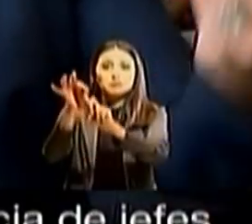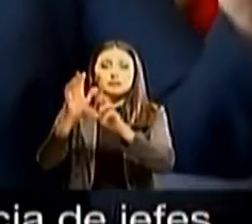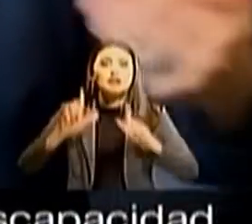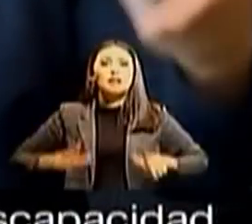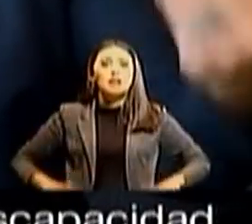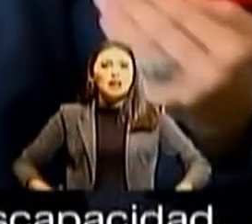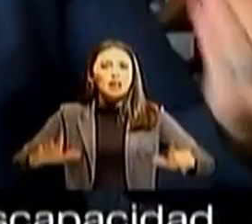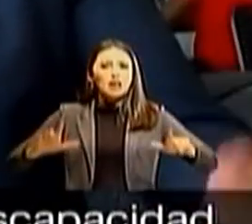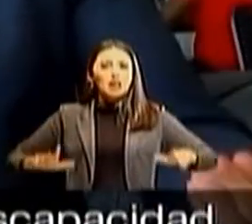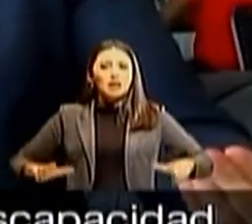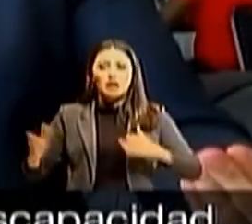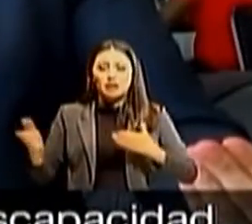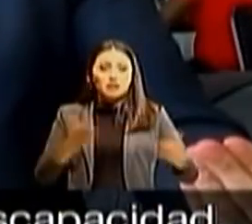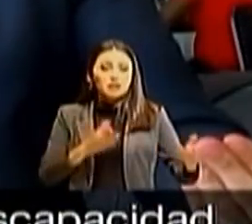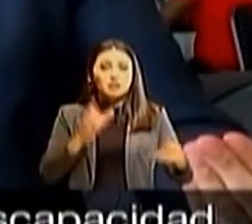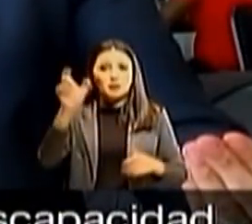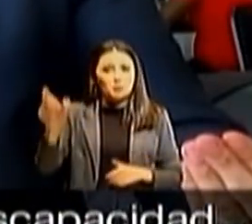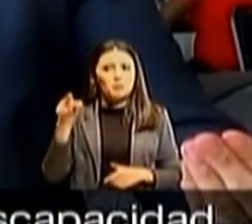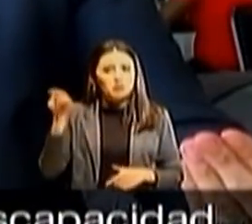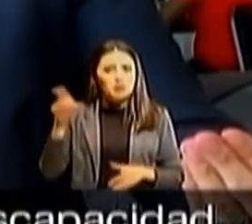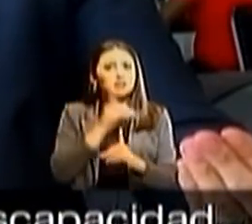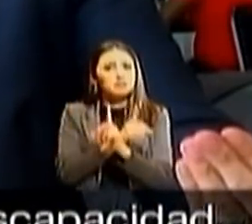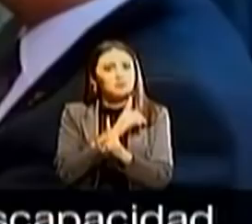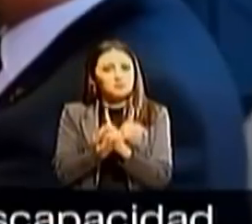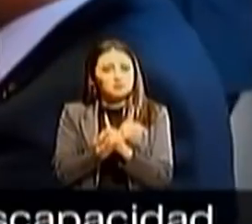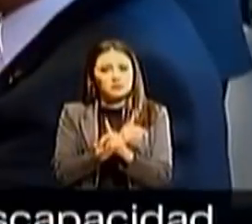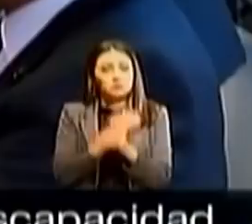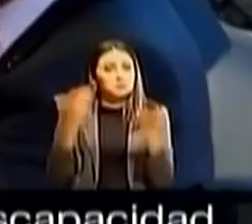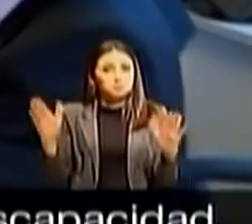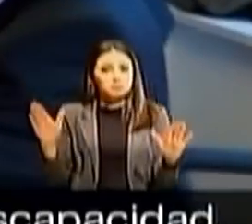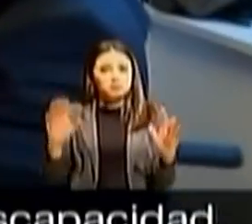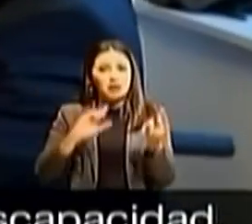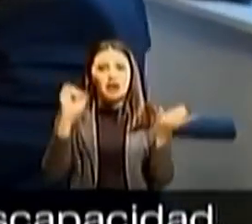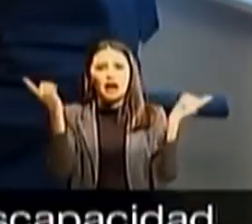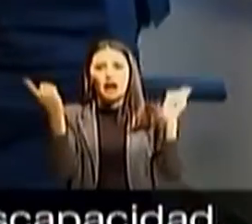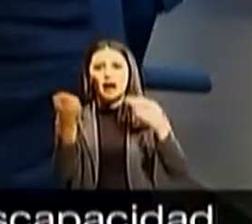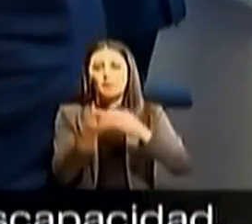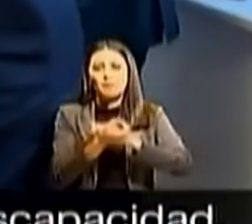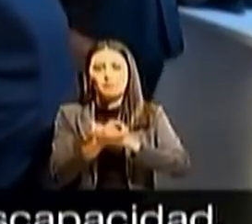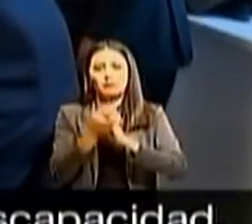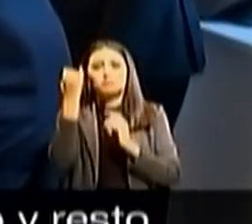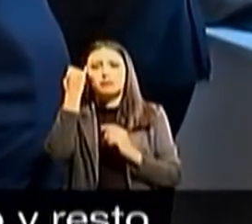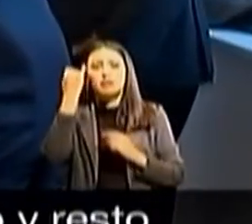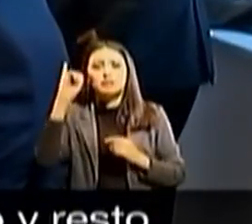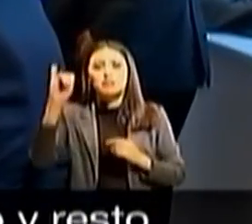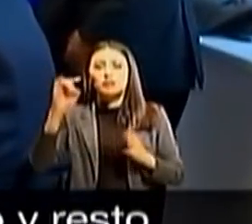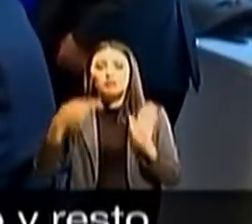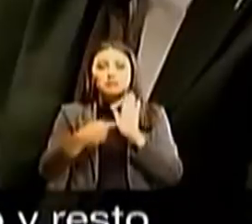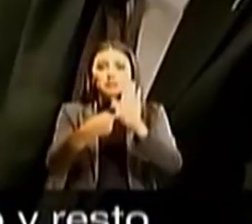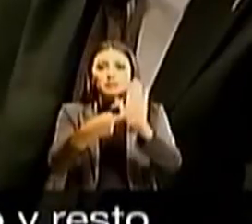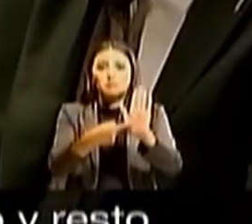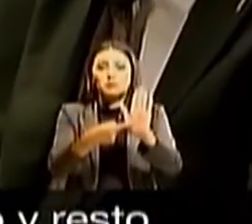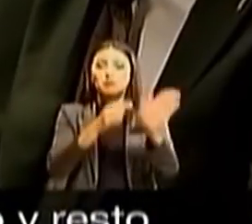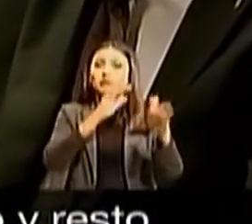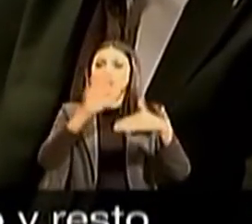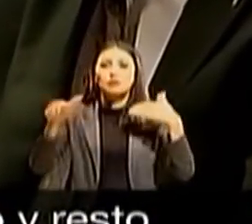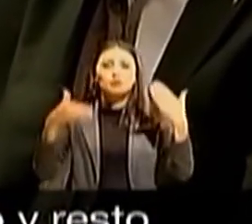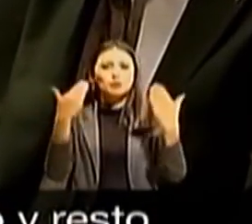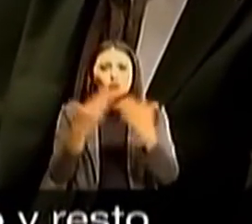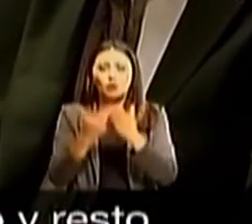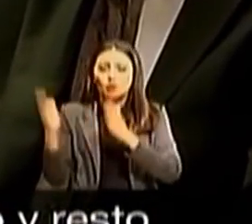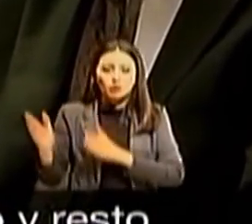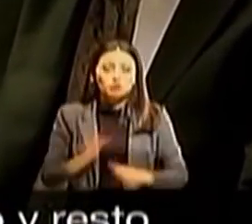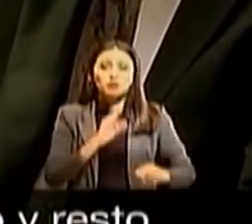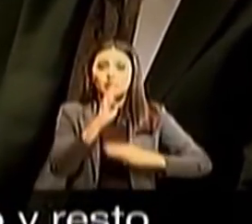Moreno, siendo además él mismo una persona con discapacidad, convierte esto en una oportunidad única para demostrar no solo